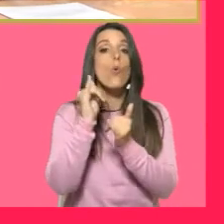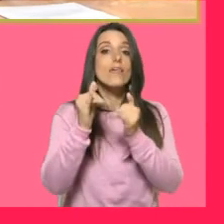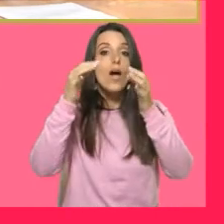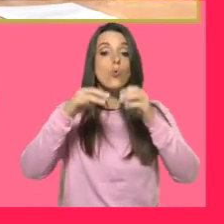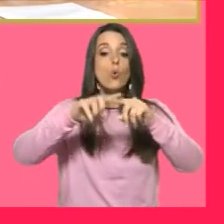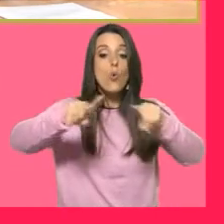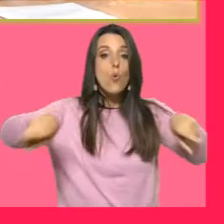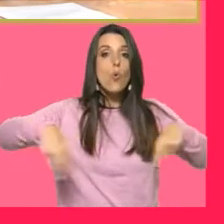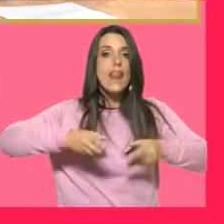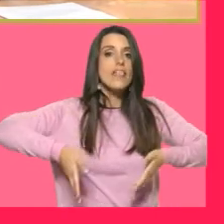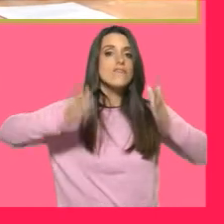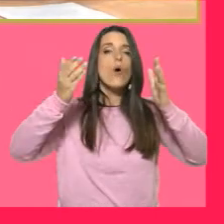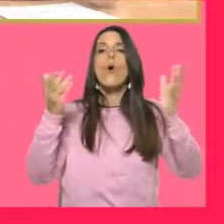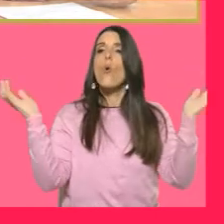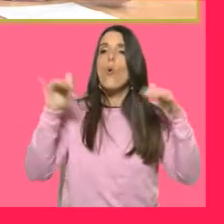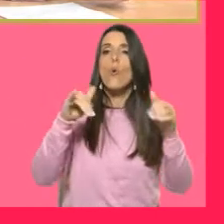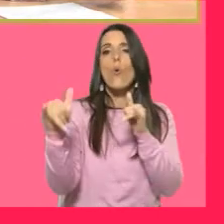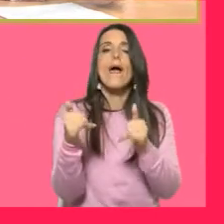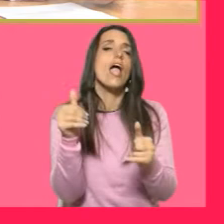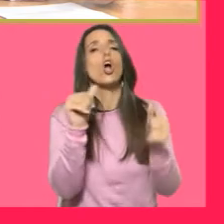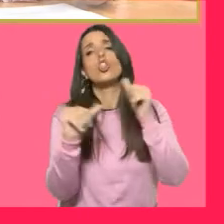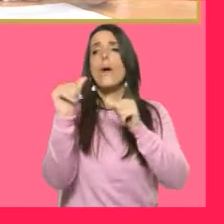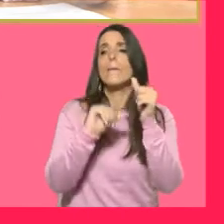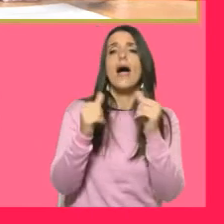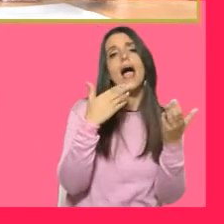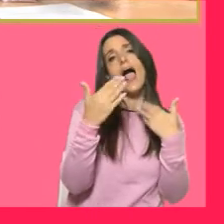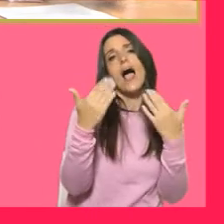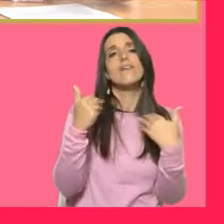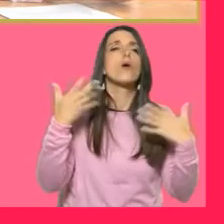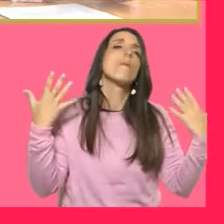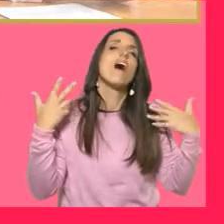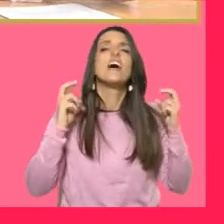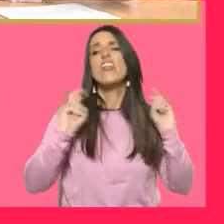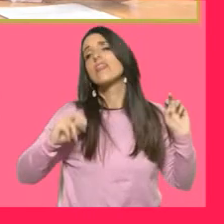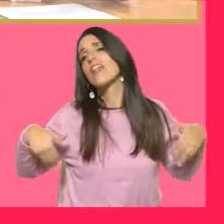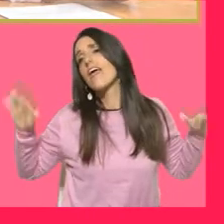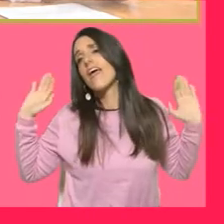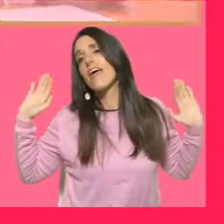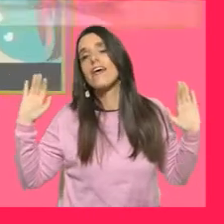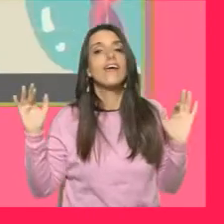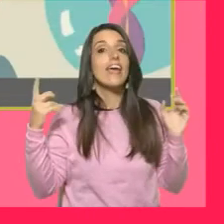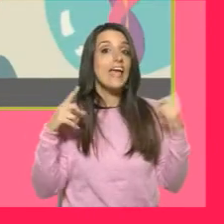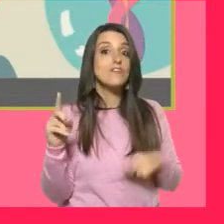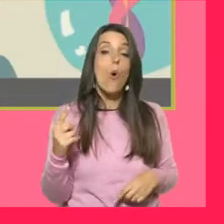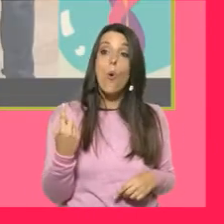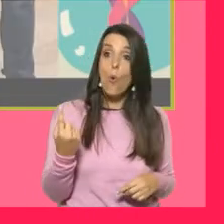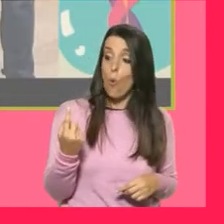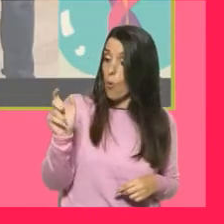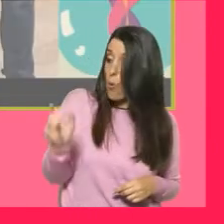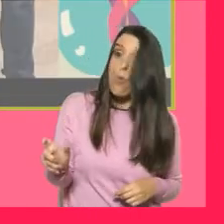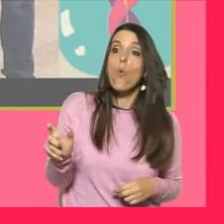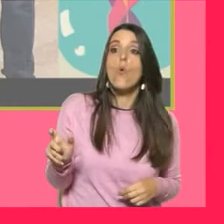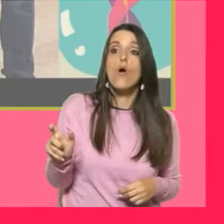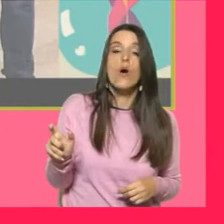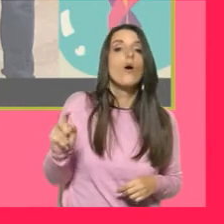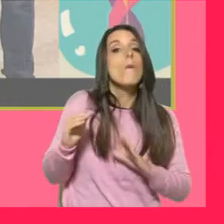edificio a hacer juegos, a tomar tragos, a hablar, a descontracturarnos. Y a uno de los